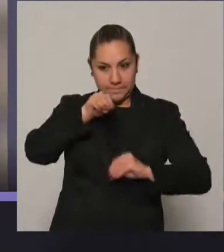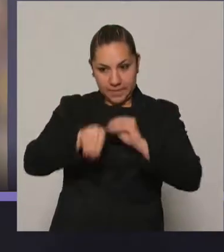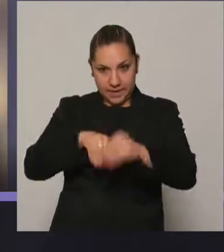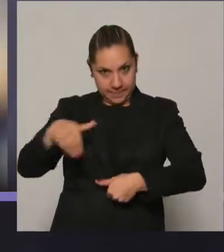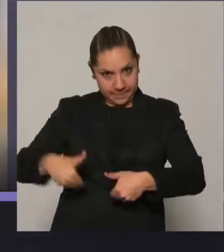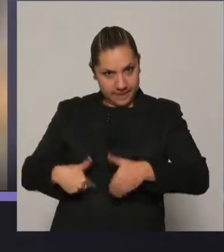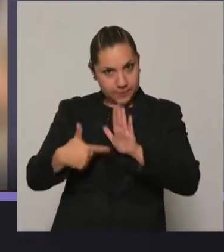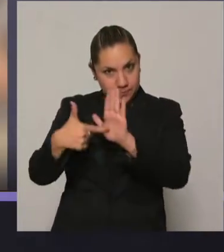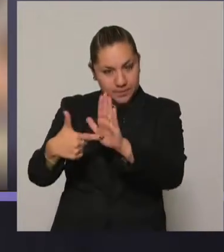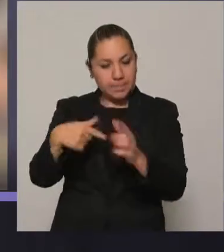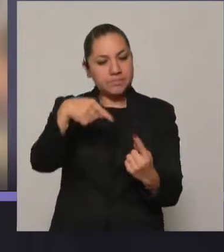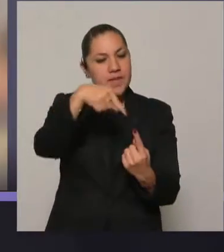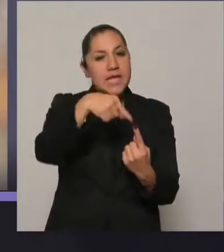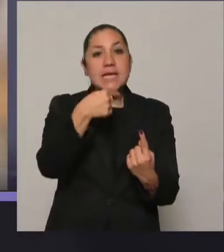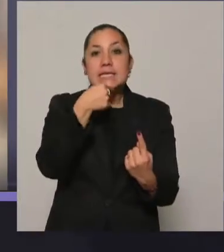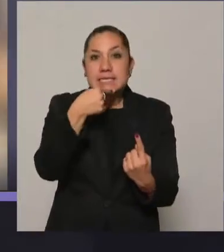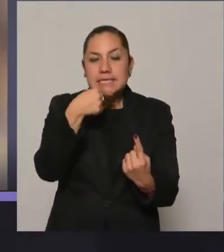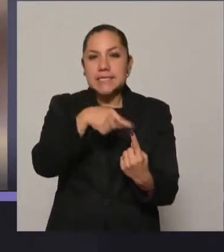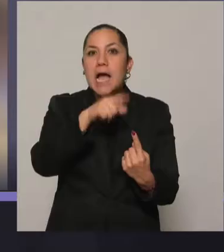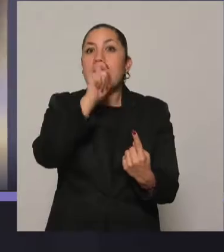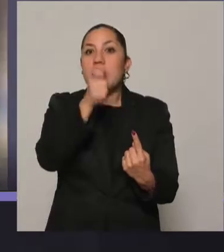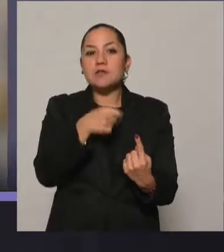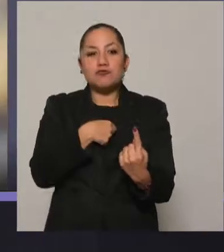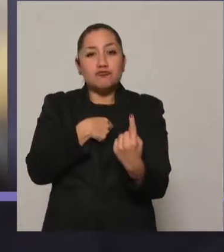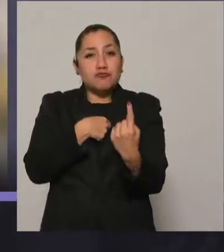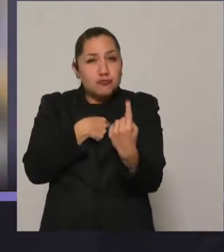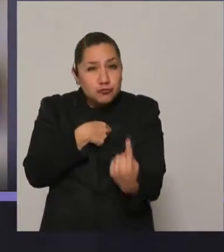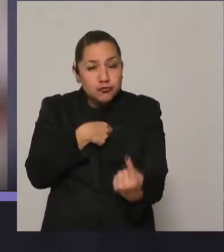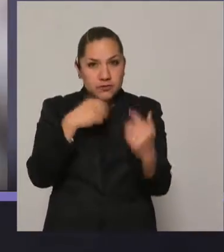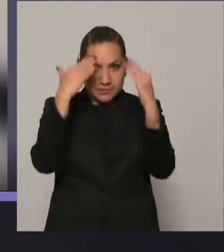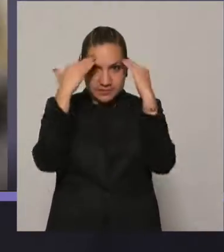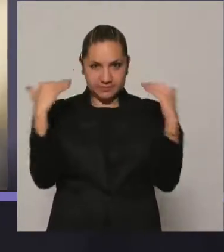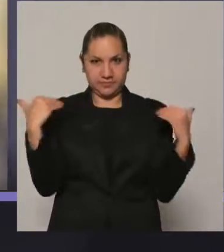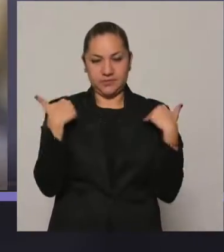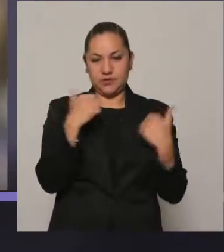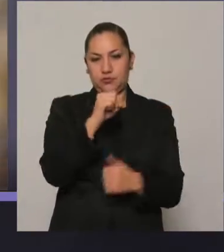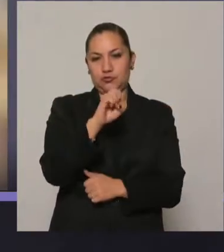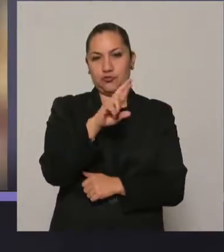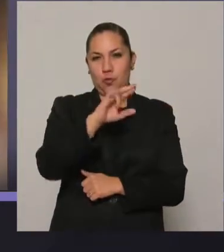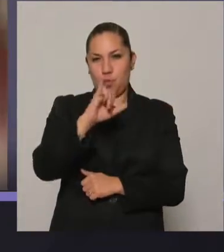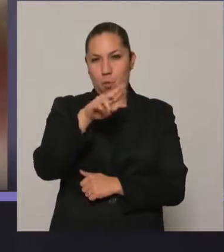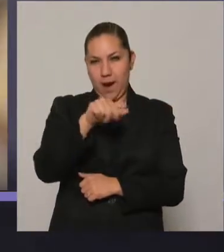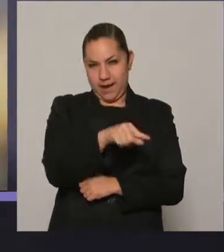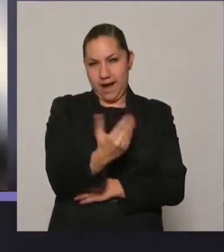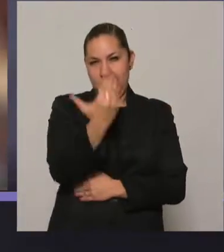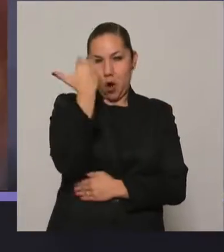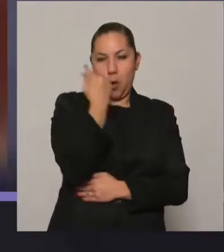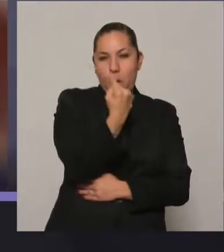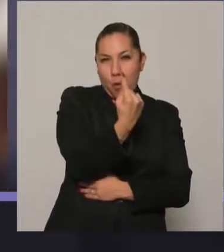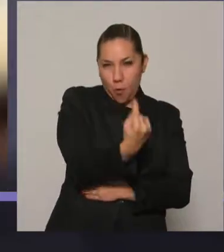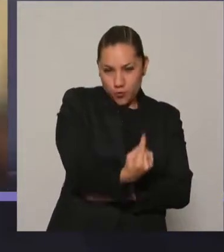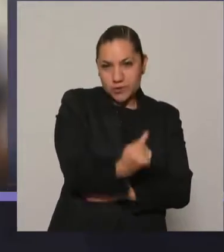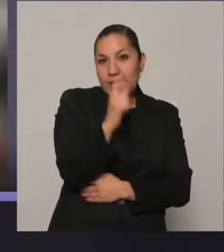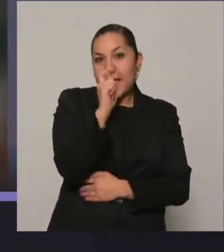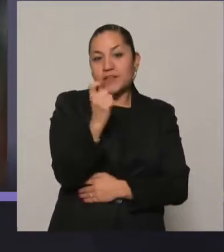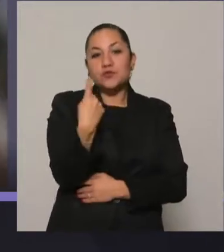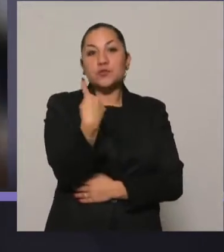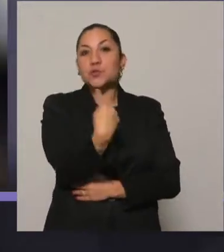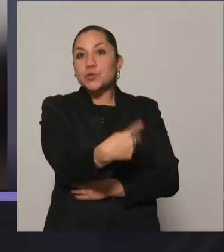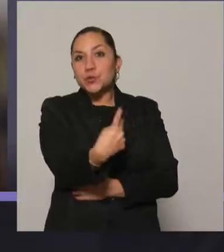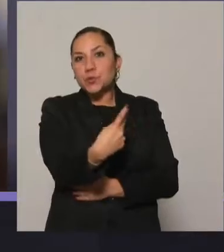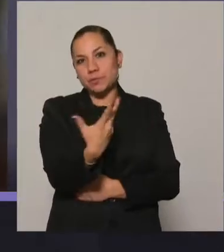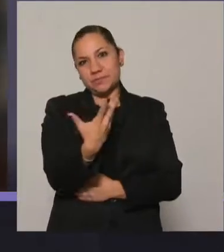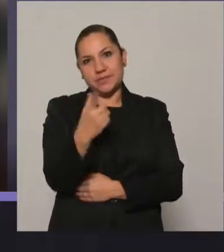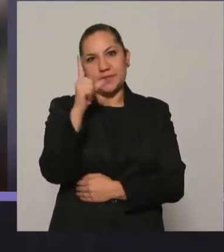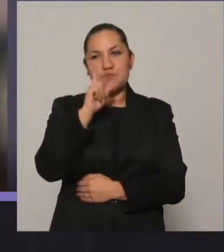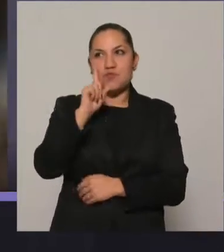Sor Juana Inés de la Cruz de niña. Entonces, aparentemente estamos viendo la infancia de nuestra décima